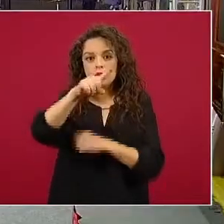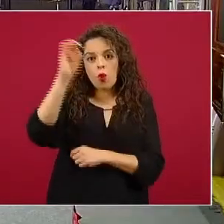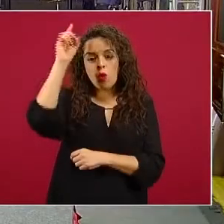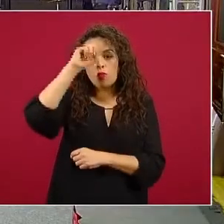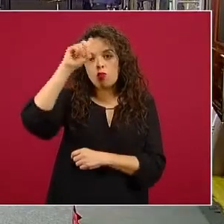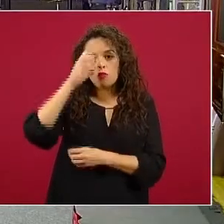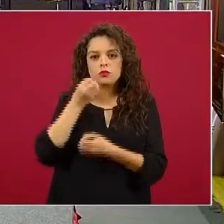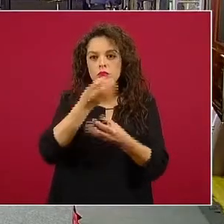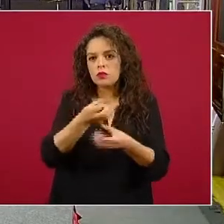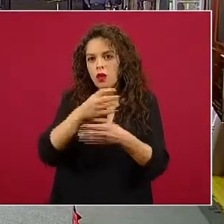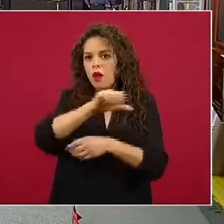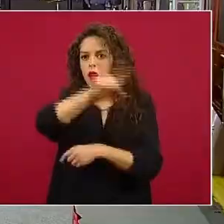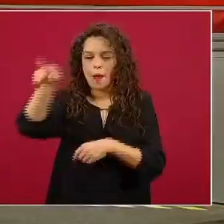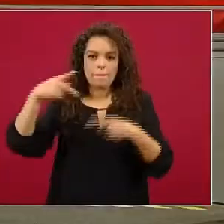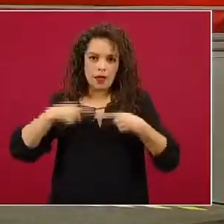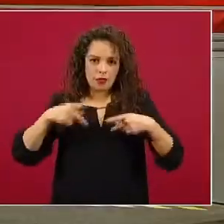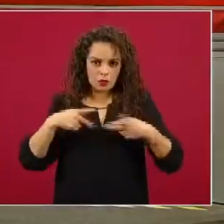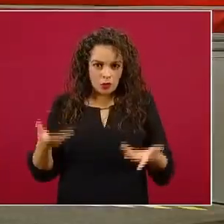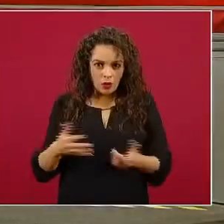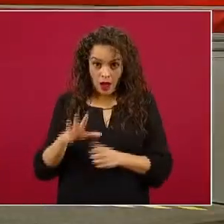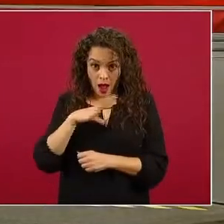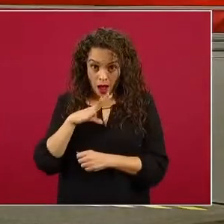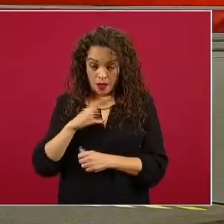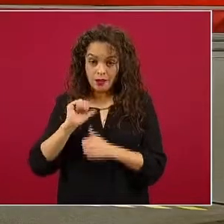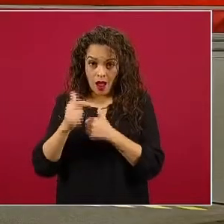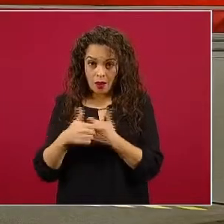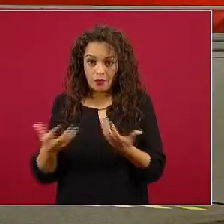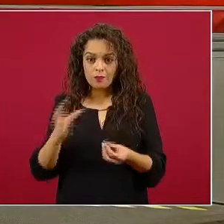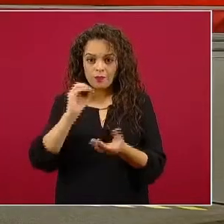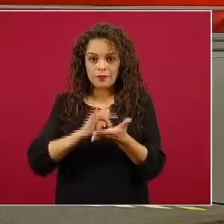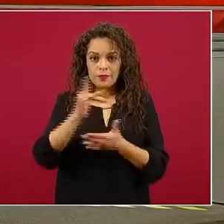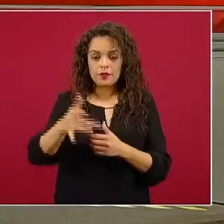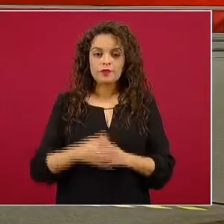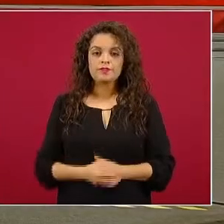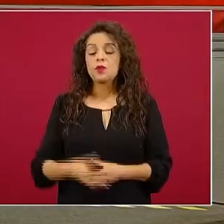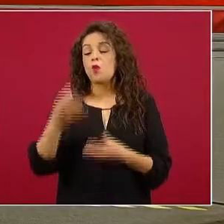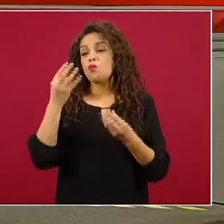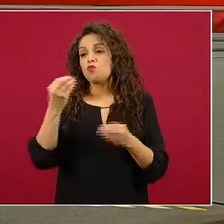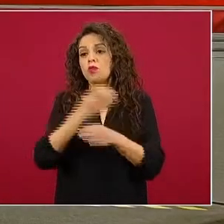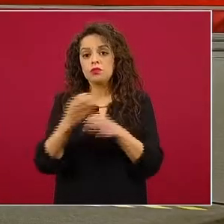gracias, buenas noches. Muchas gracias. De ambas cosas hemos hablado muchas veces